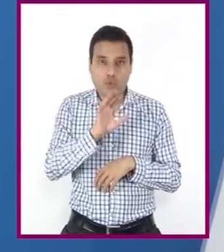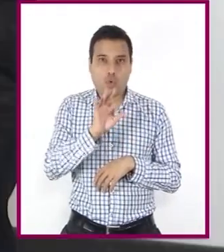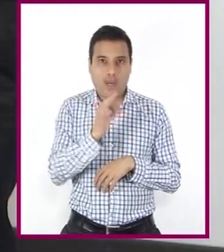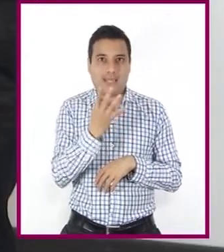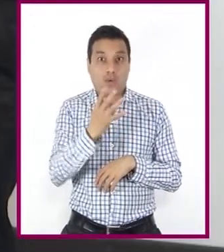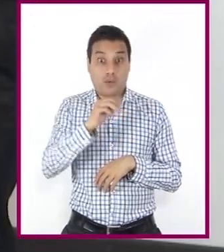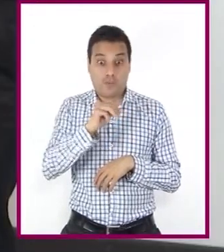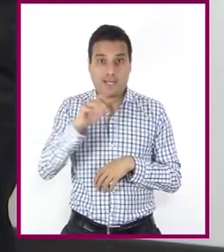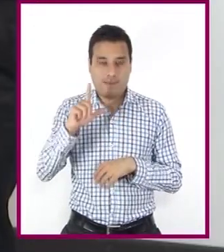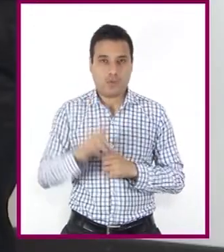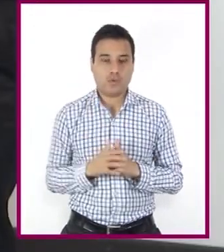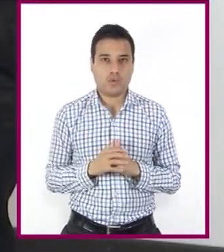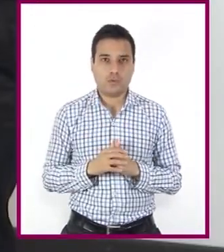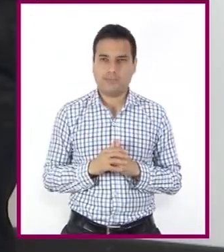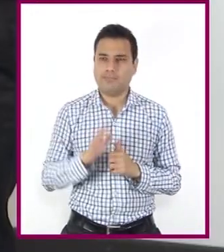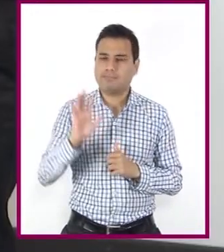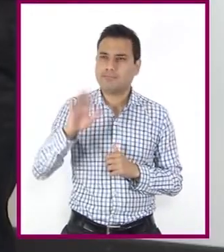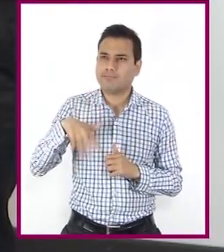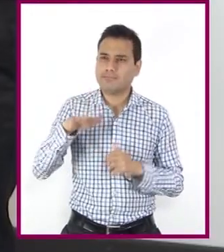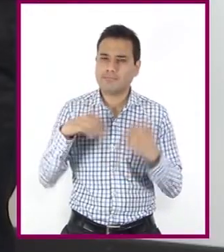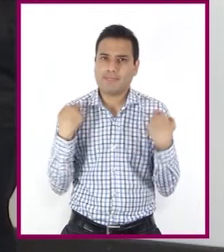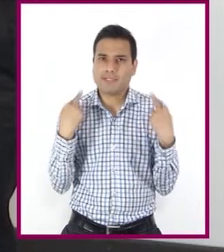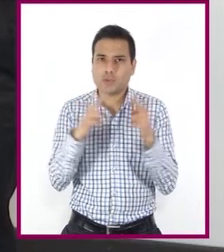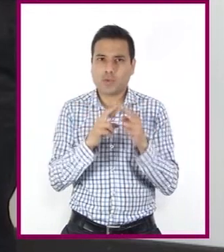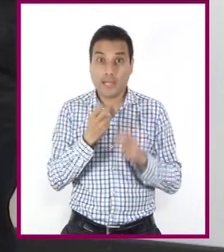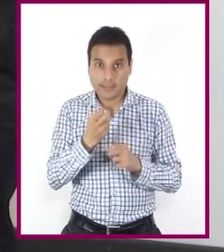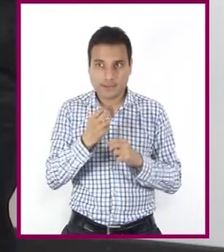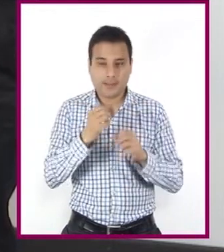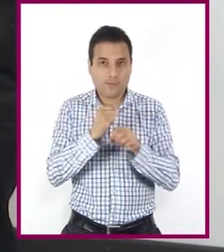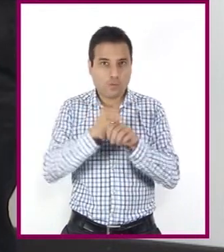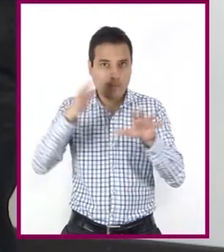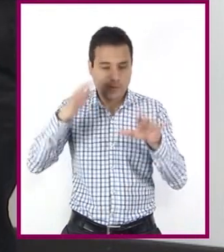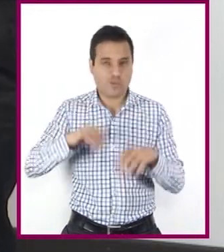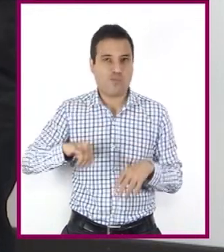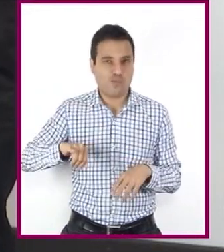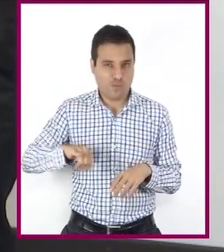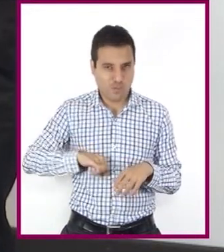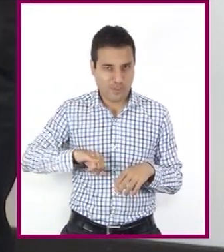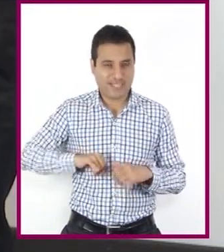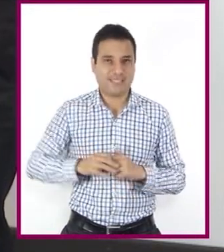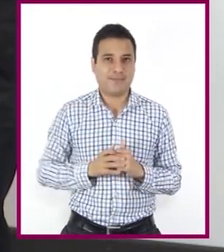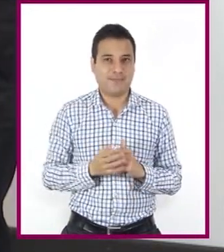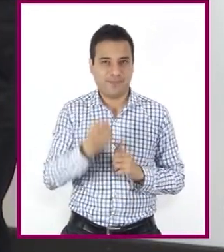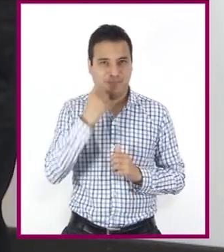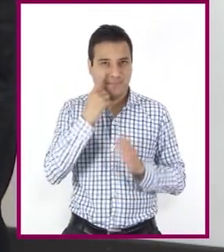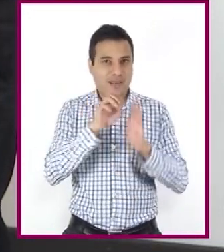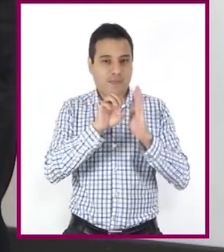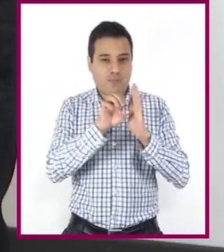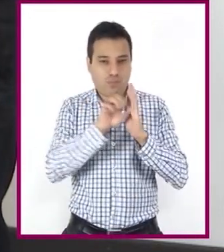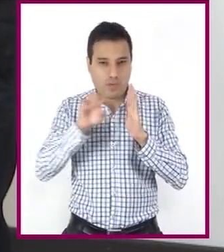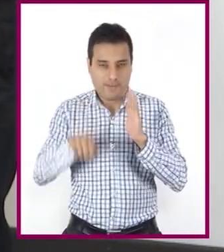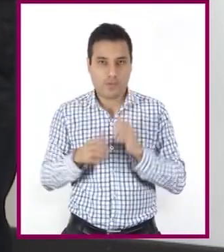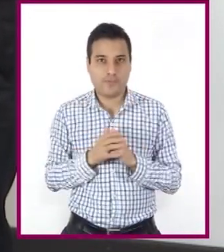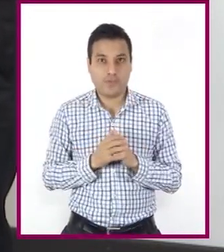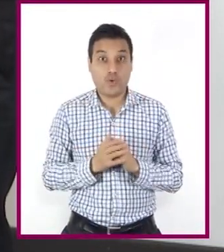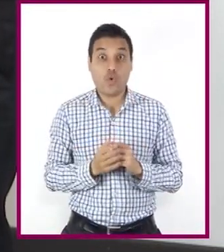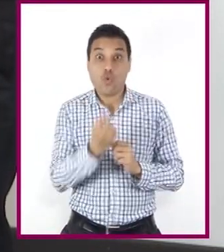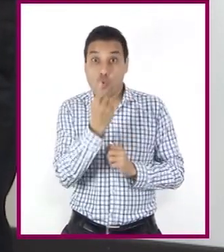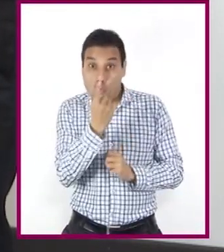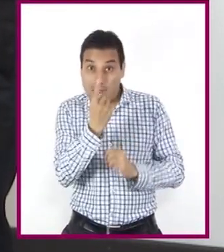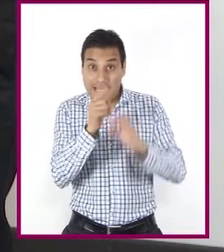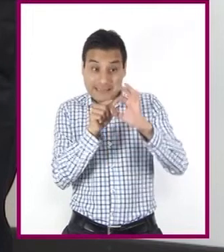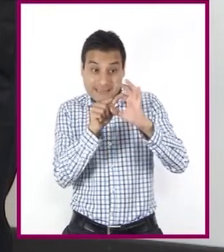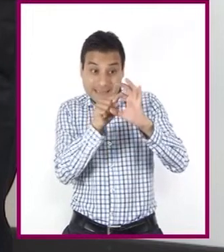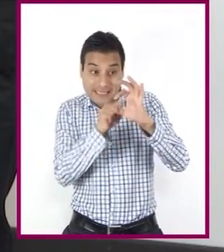milímetros. Profesor Carlos, con este dato que tenemos, podemos encontrar el perímetro aproximado de una celdilla. Para ello,